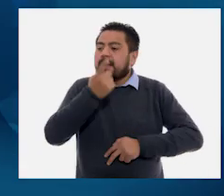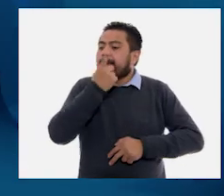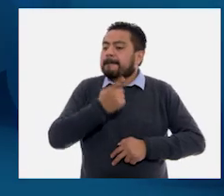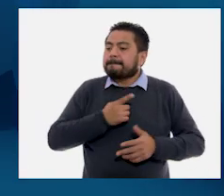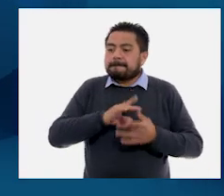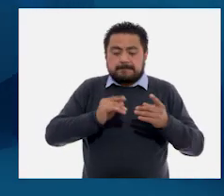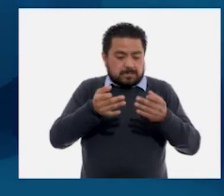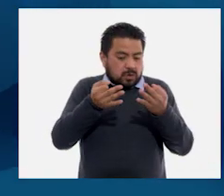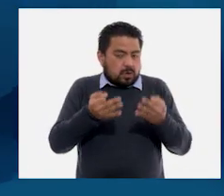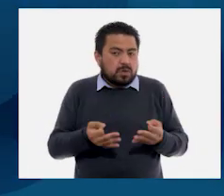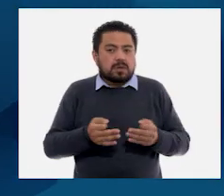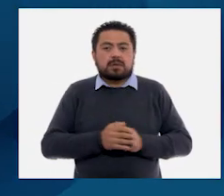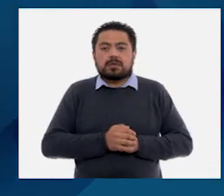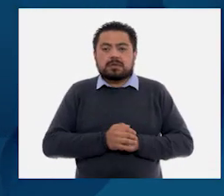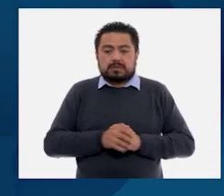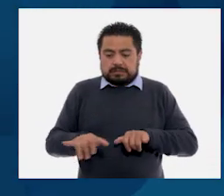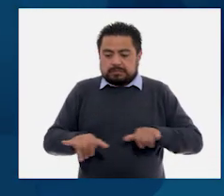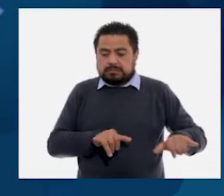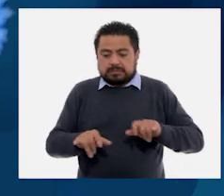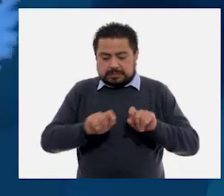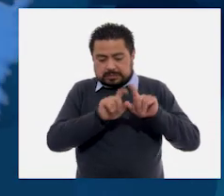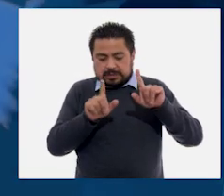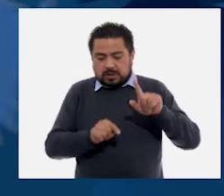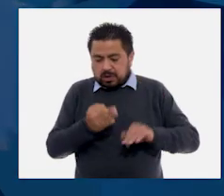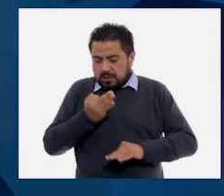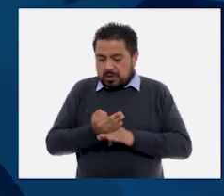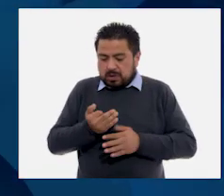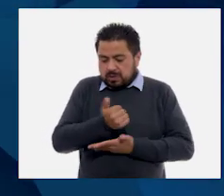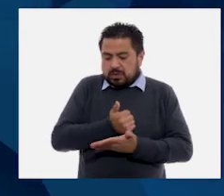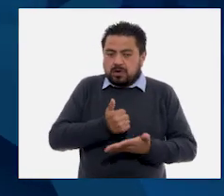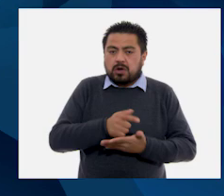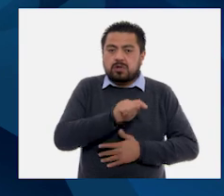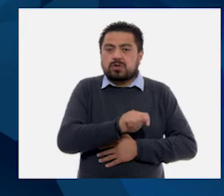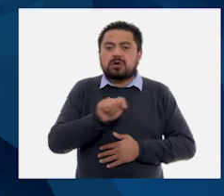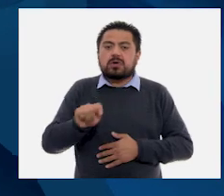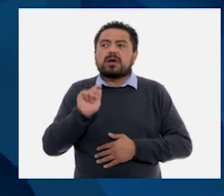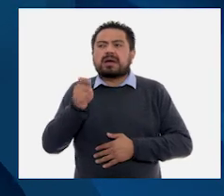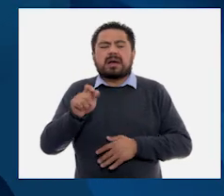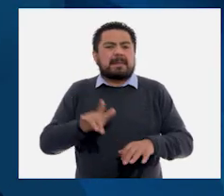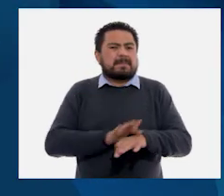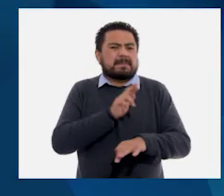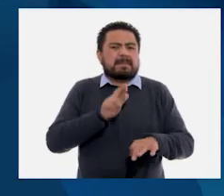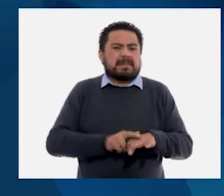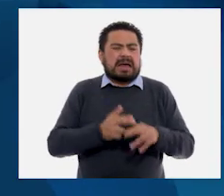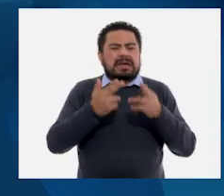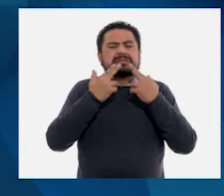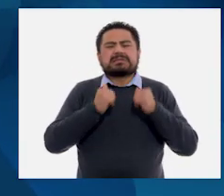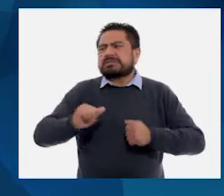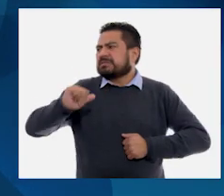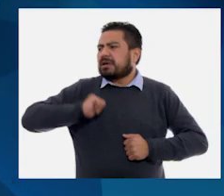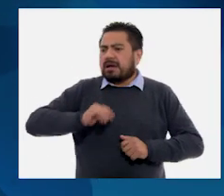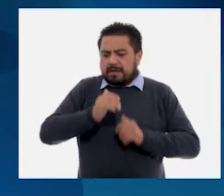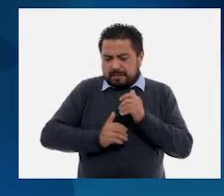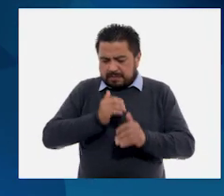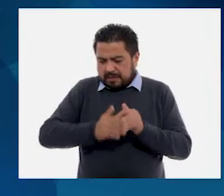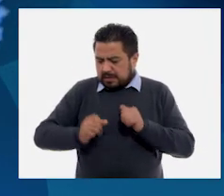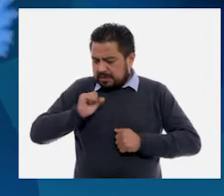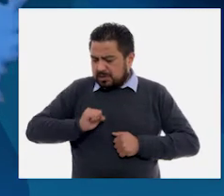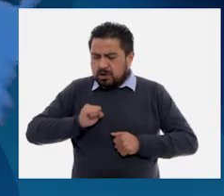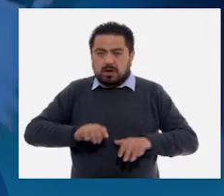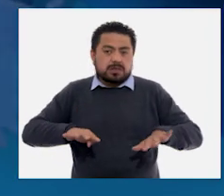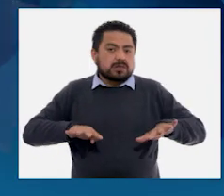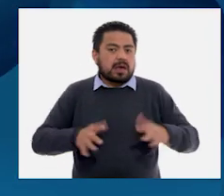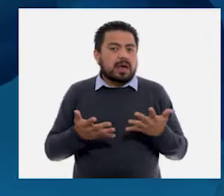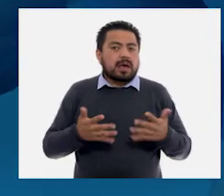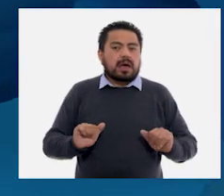que originalmente el territorio que hoy ocupa la ciudad de Torreón era un enorme rancho que a finales del siglo XIX,